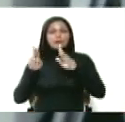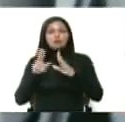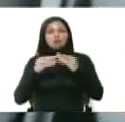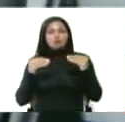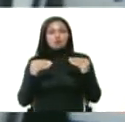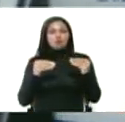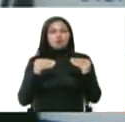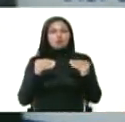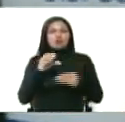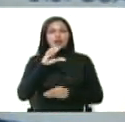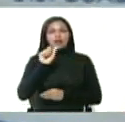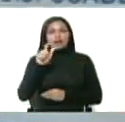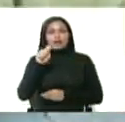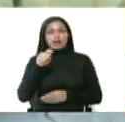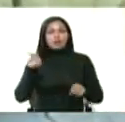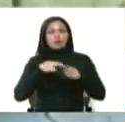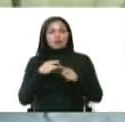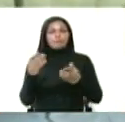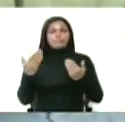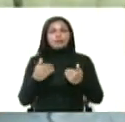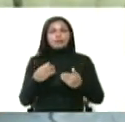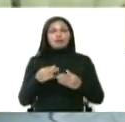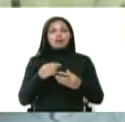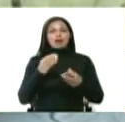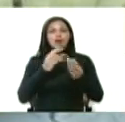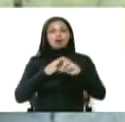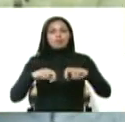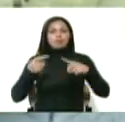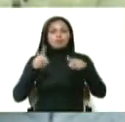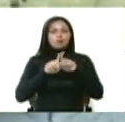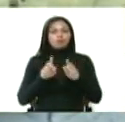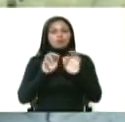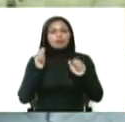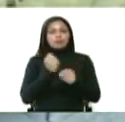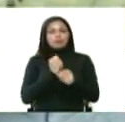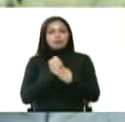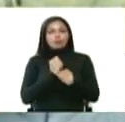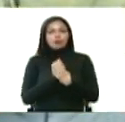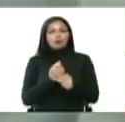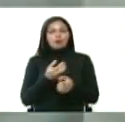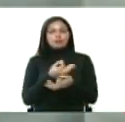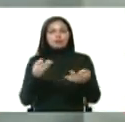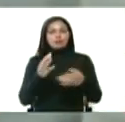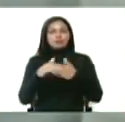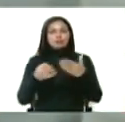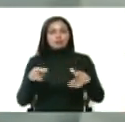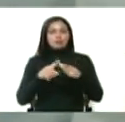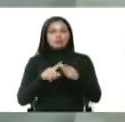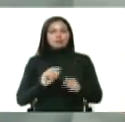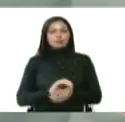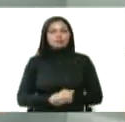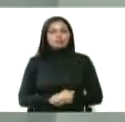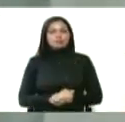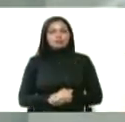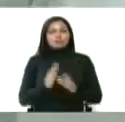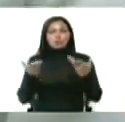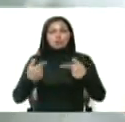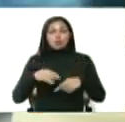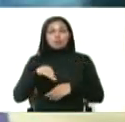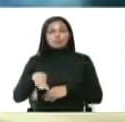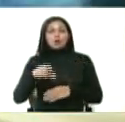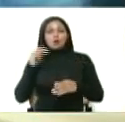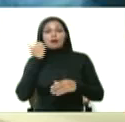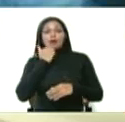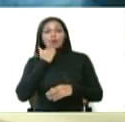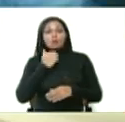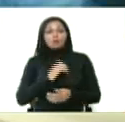este CAT, que viene a complementar, presidente, a otra de las obras espectaculares que usted le regaló al Estado Carabobo, como